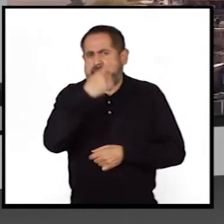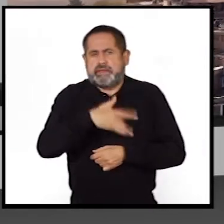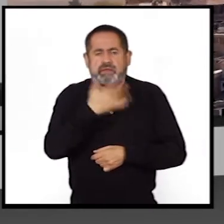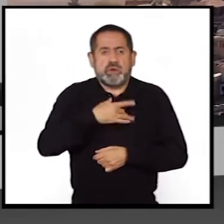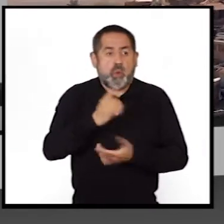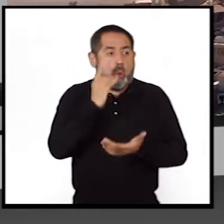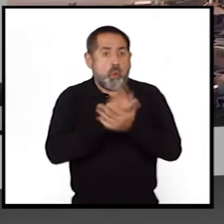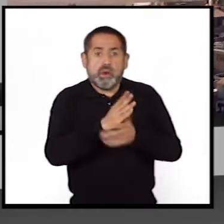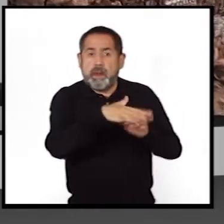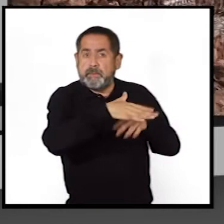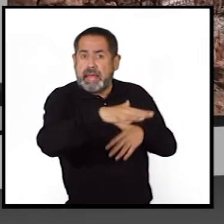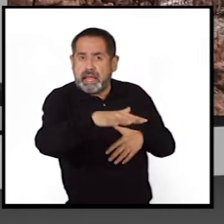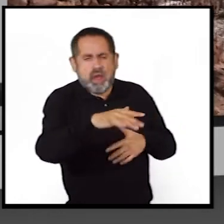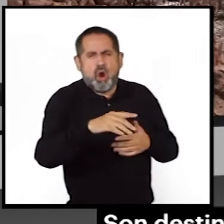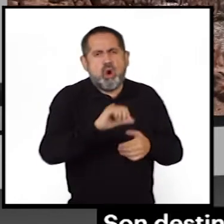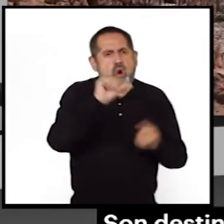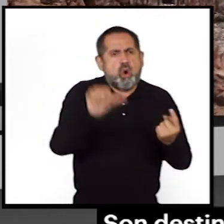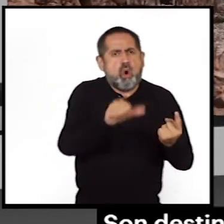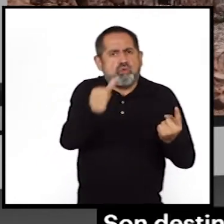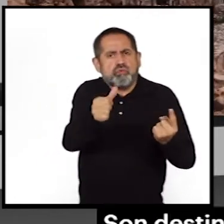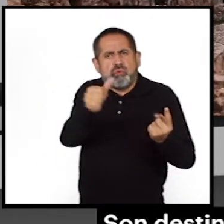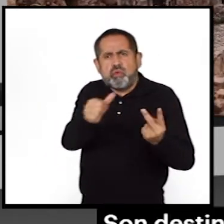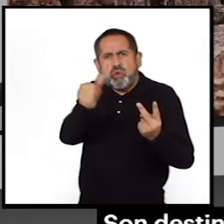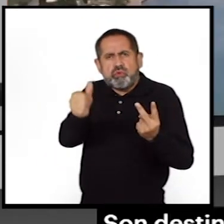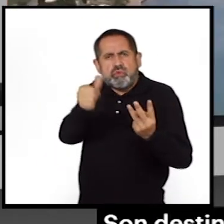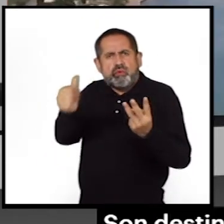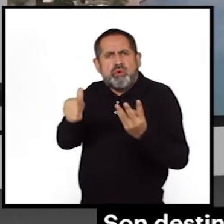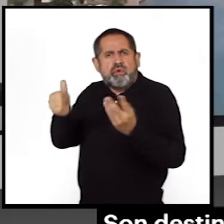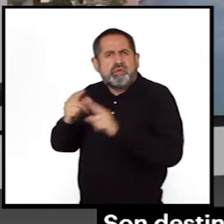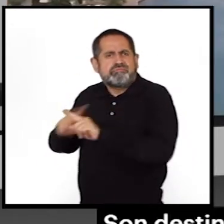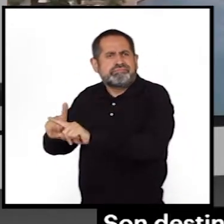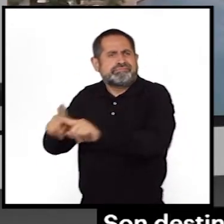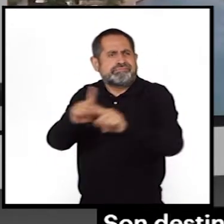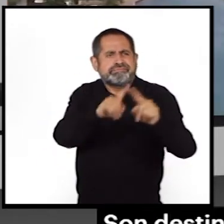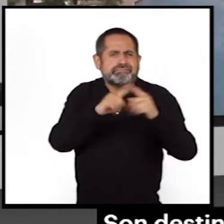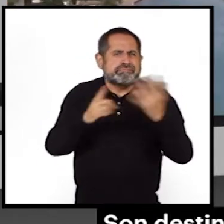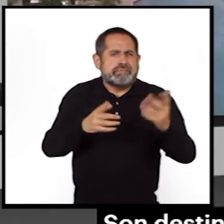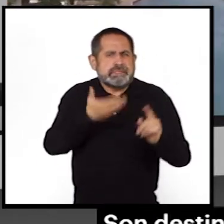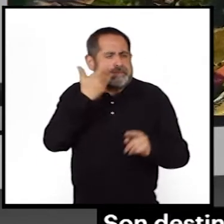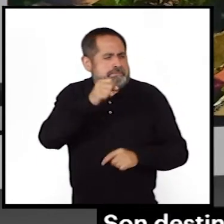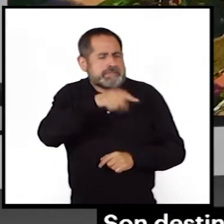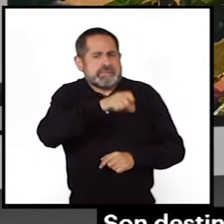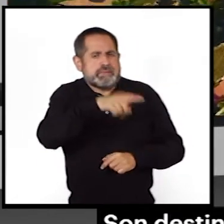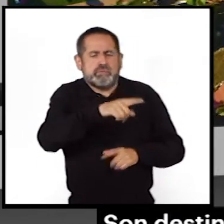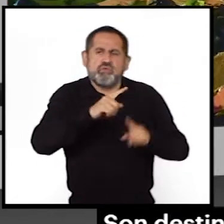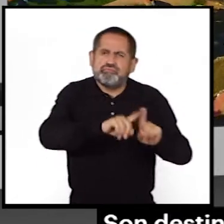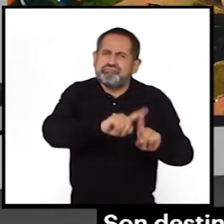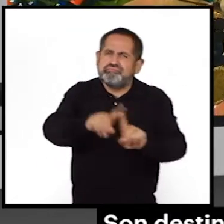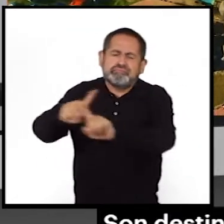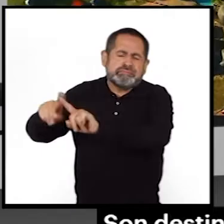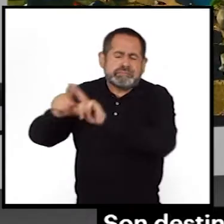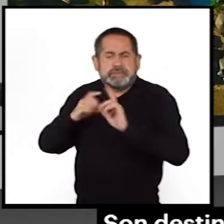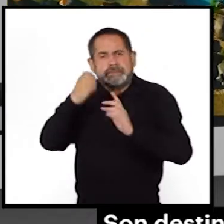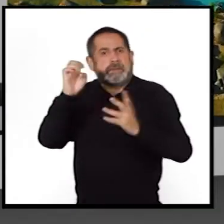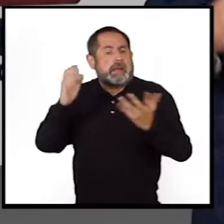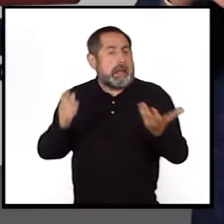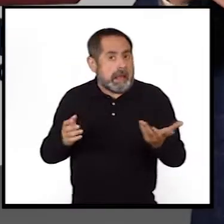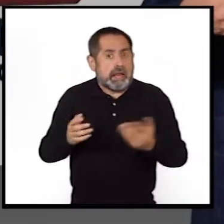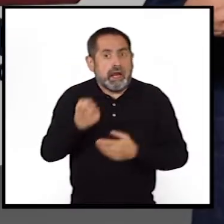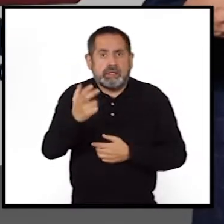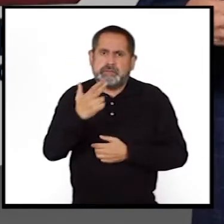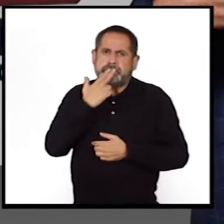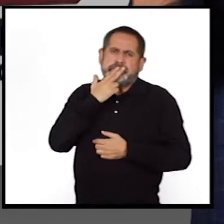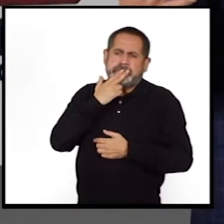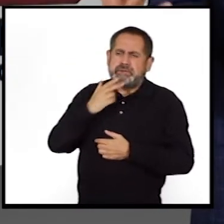limitan únicamente al turismo de playa. Son destinos que ofrecen posibilidades diferentes a los destinos tradicionales del turismo mexicano.